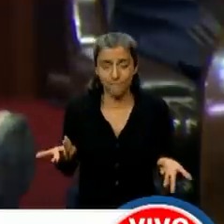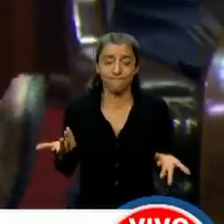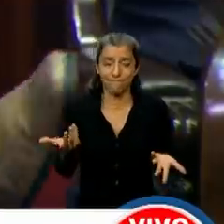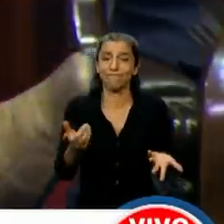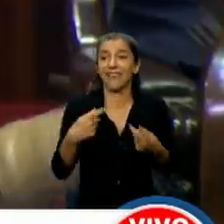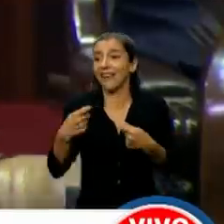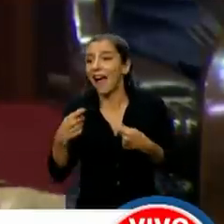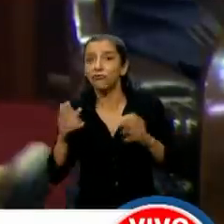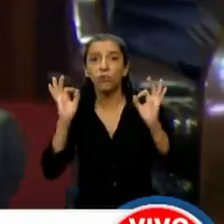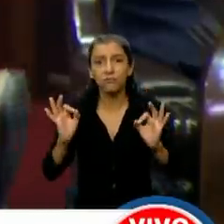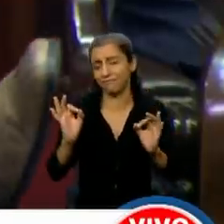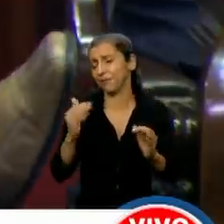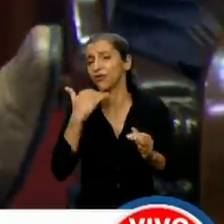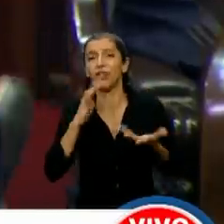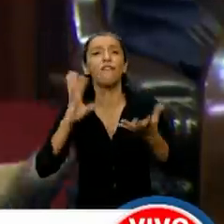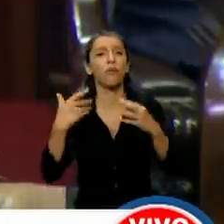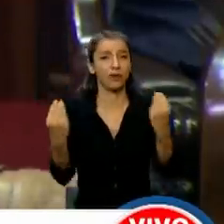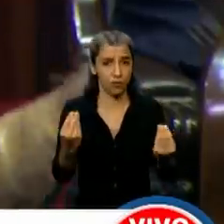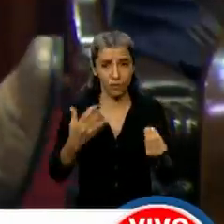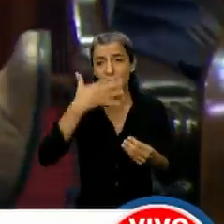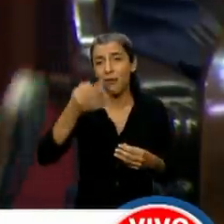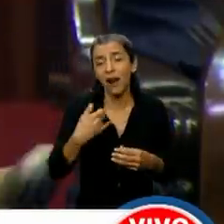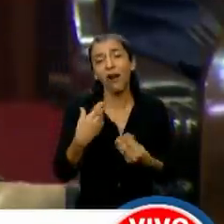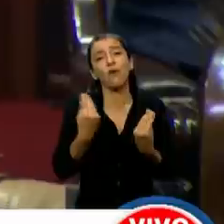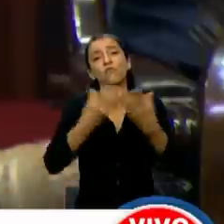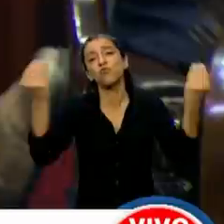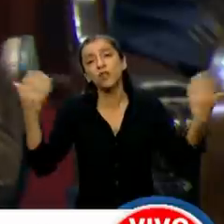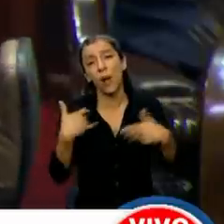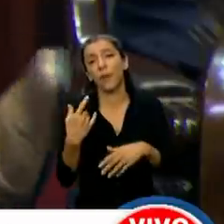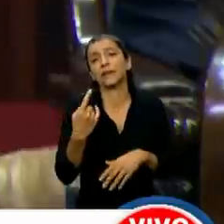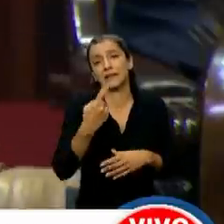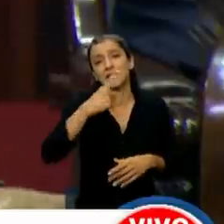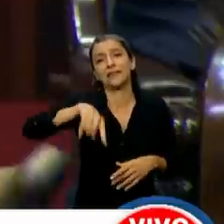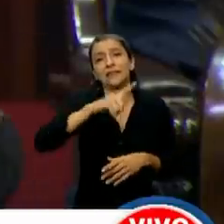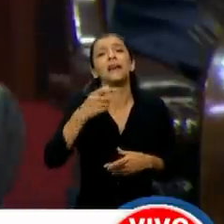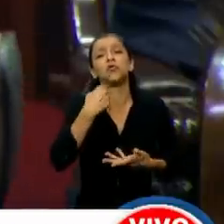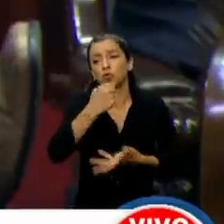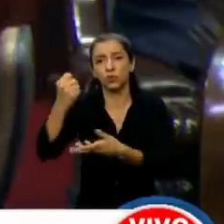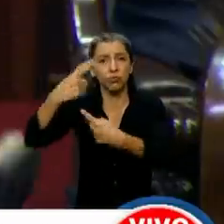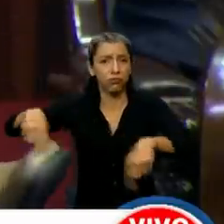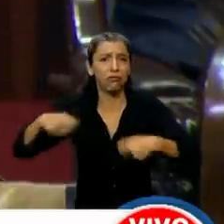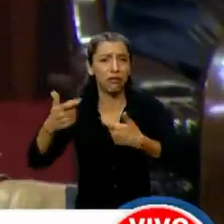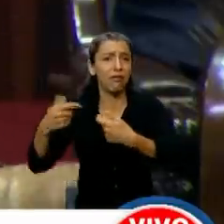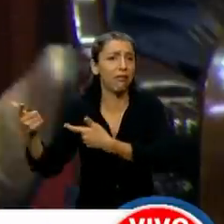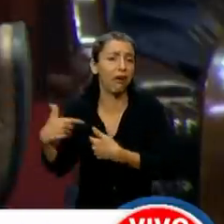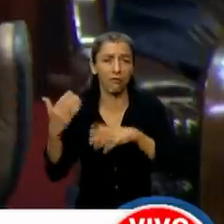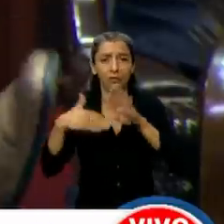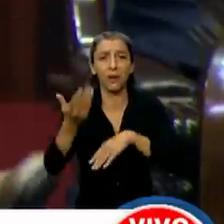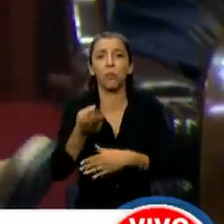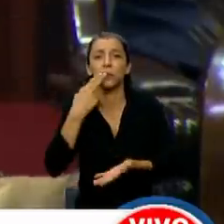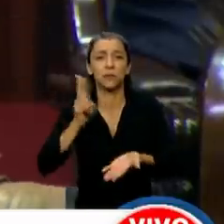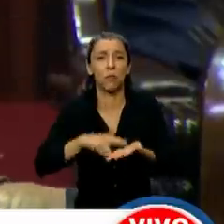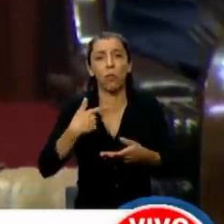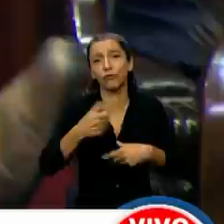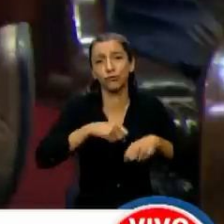la ciudadanía sabe bien que lo que le regalan en las tarifas no pagan en el ticket del supermercado y sobre todo en las restricciones a la producción